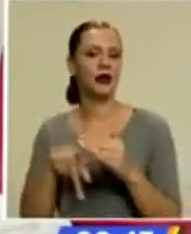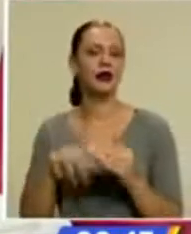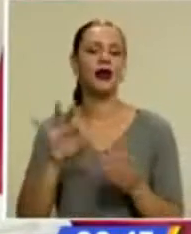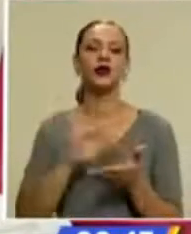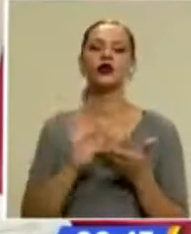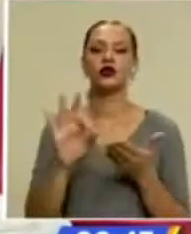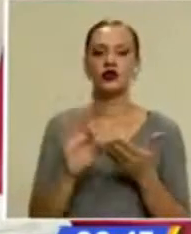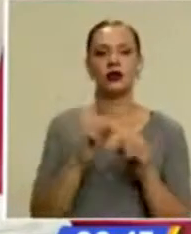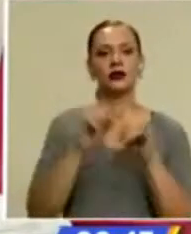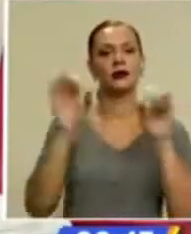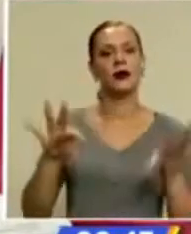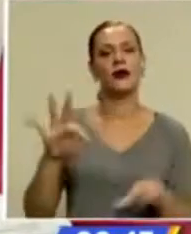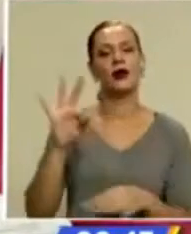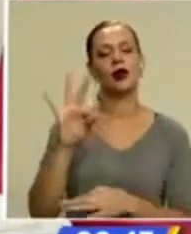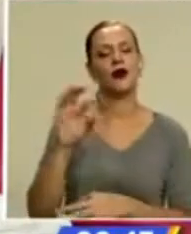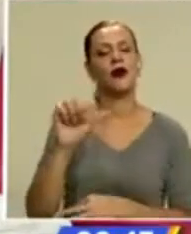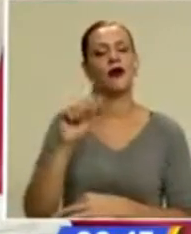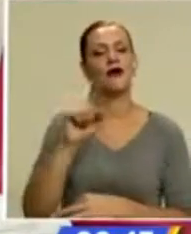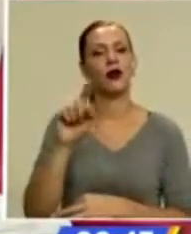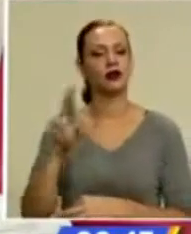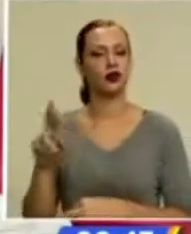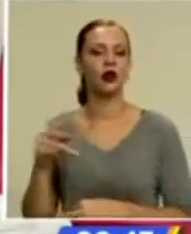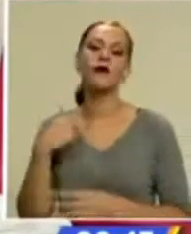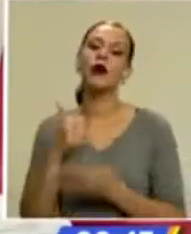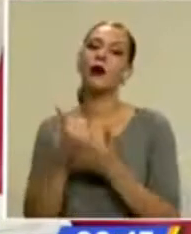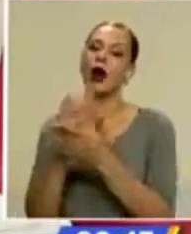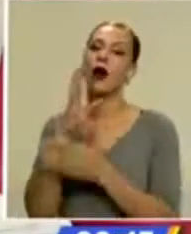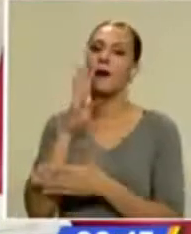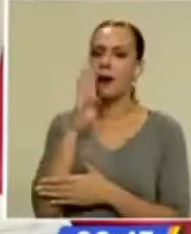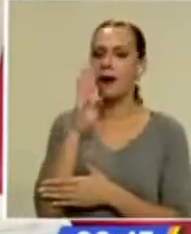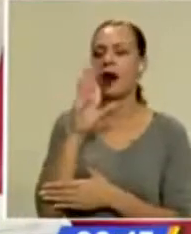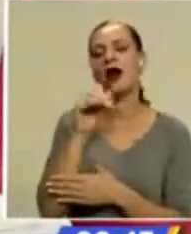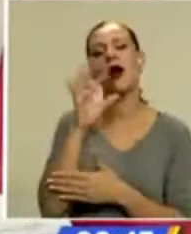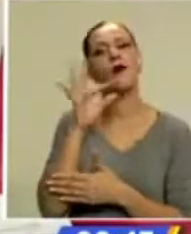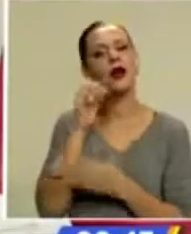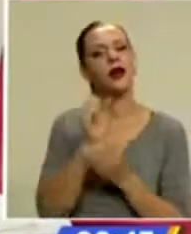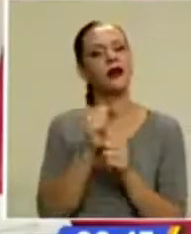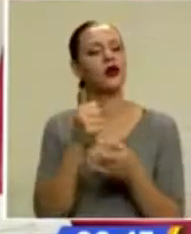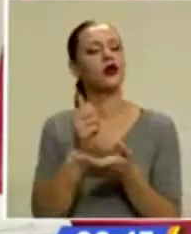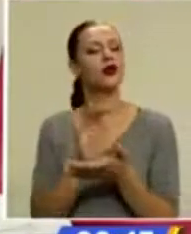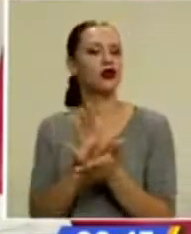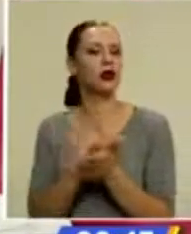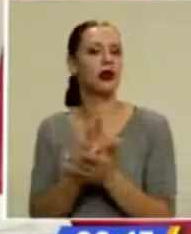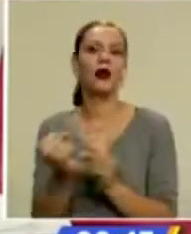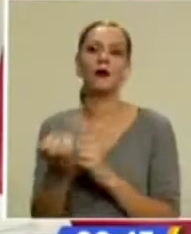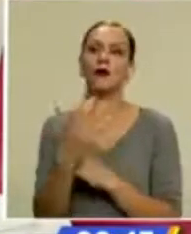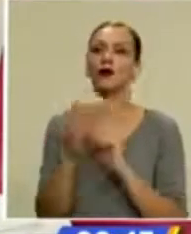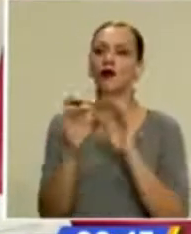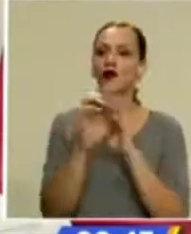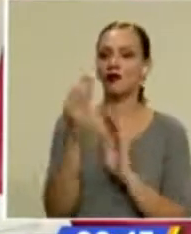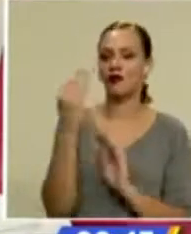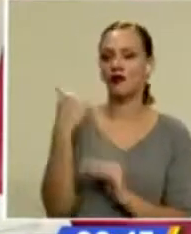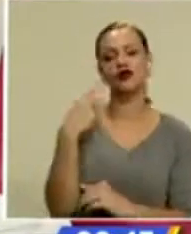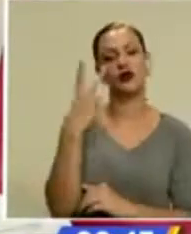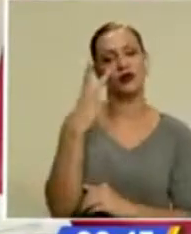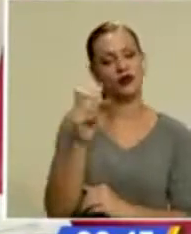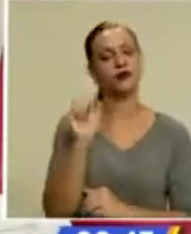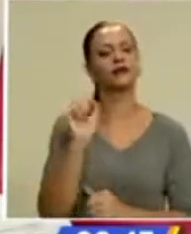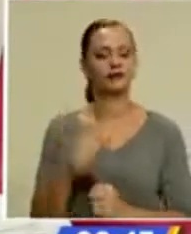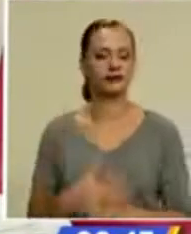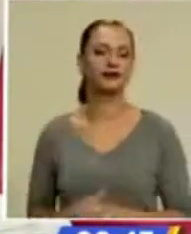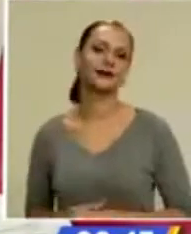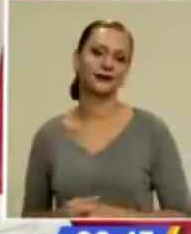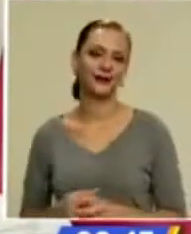la Escuela de Sabana de Tarrazú. A mí me gusta ayudarle a mi mamá y mi abuelita a hacer tortillas. Y Caleb nos mandó una foto un día de estos. Ahí yo lo vi, no lo